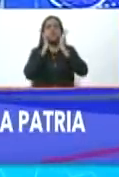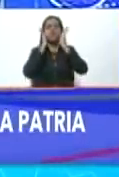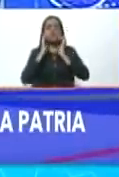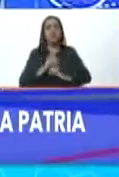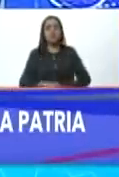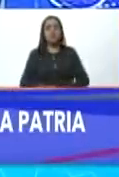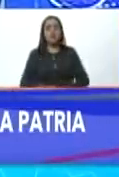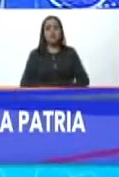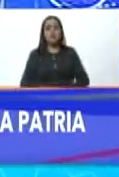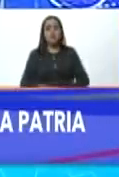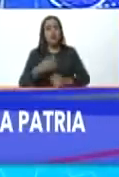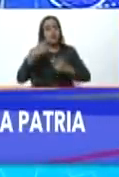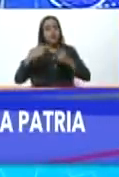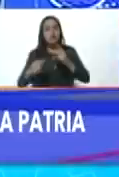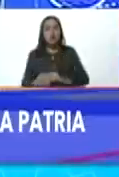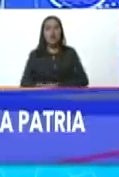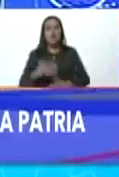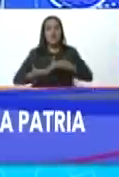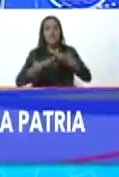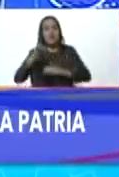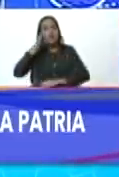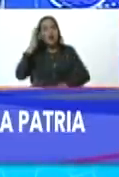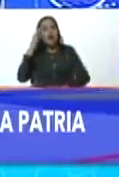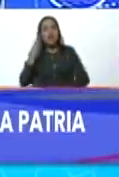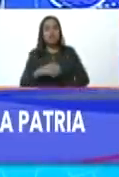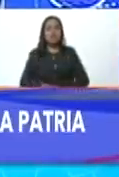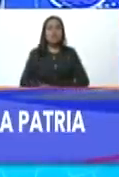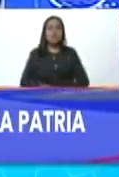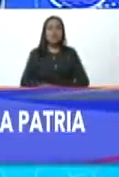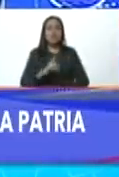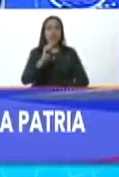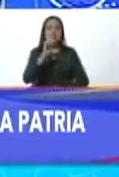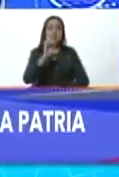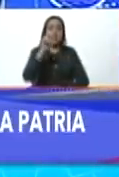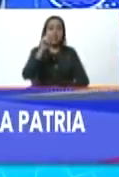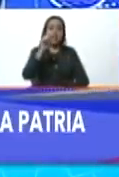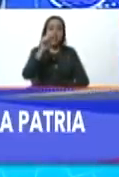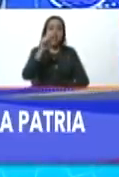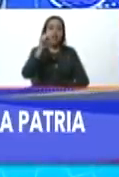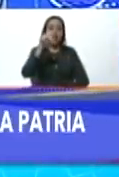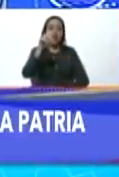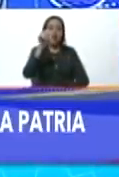difteria, fiebre amarillo, tétano, tosferino, influenza.